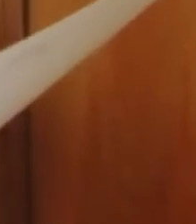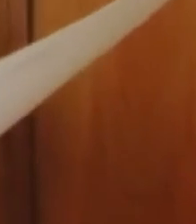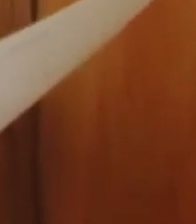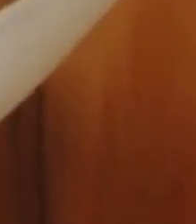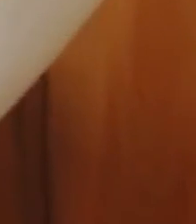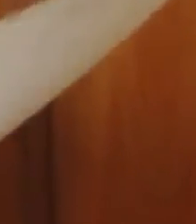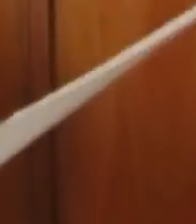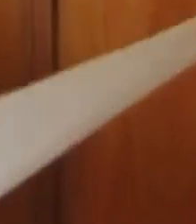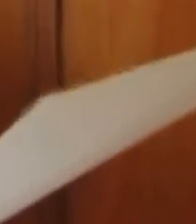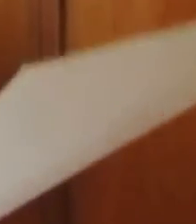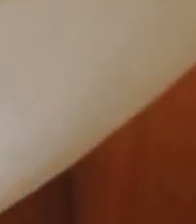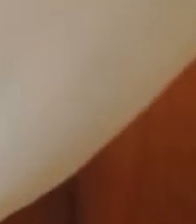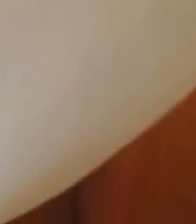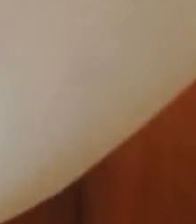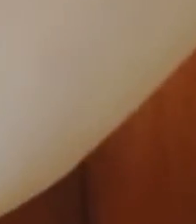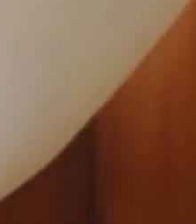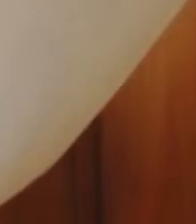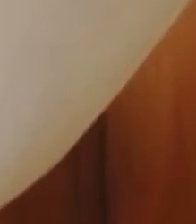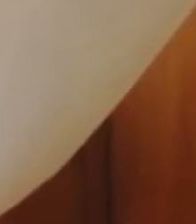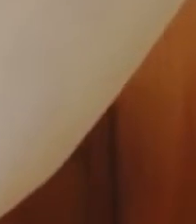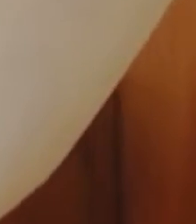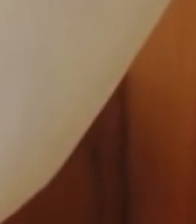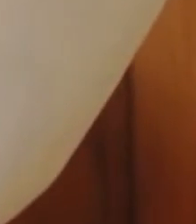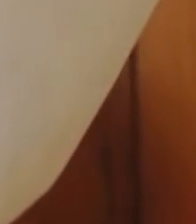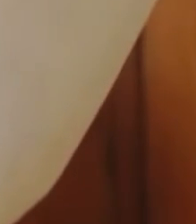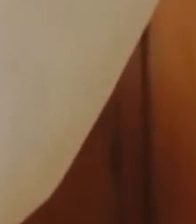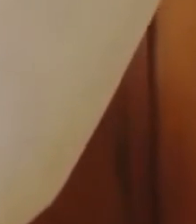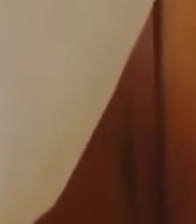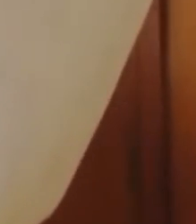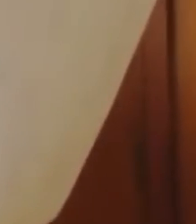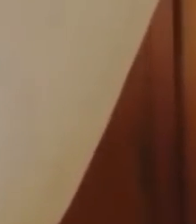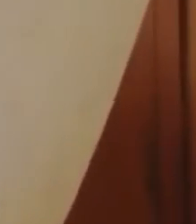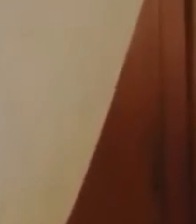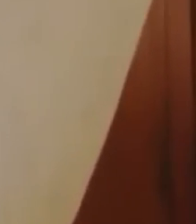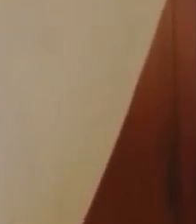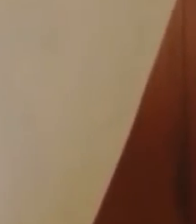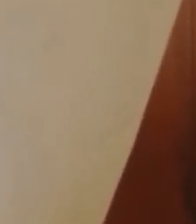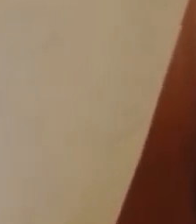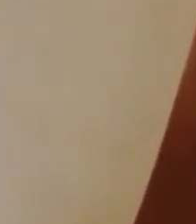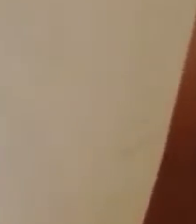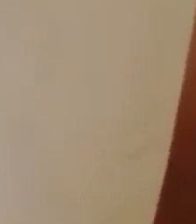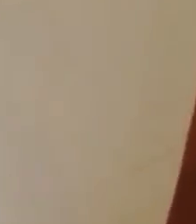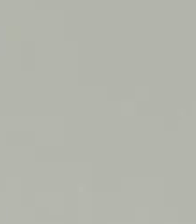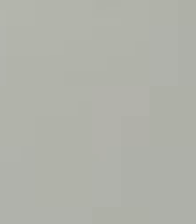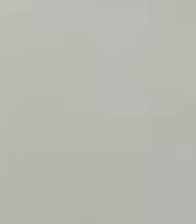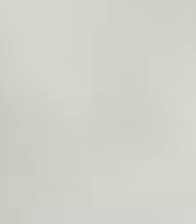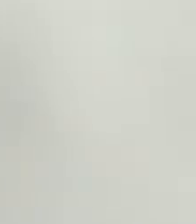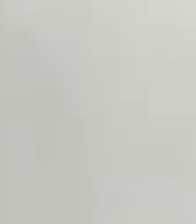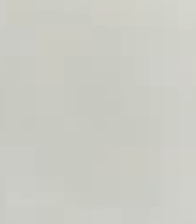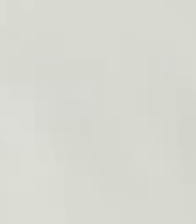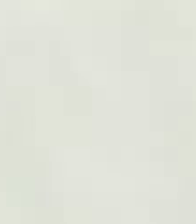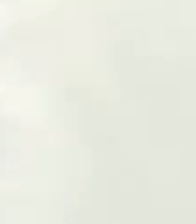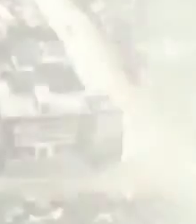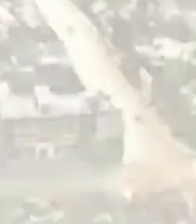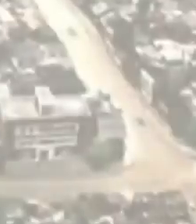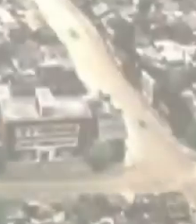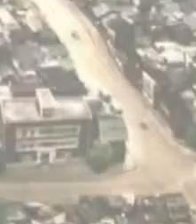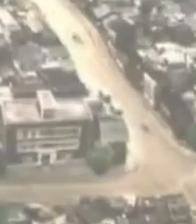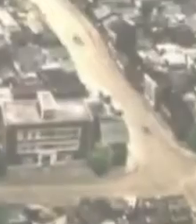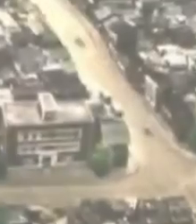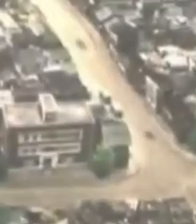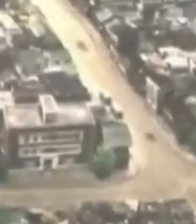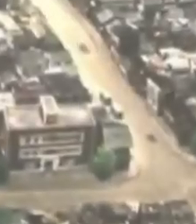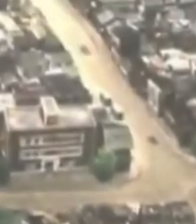Esta joven que ven aquí es la protagonista de nuestra historia. Su nombre es Fukuko Imai. Fukuko conoce al